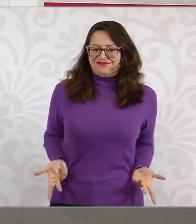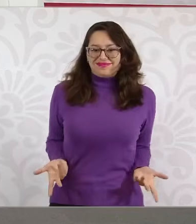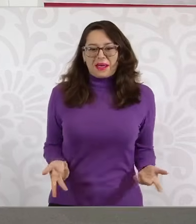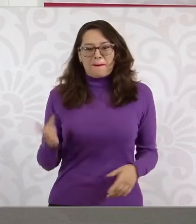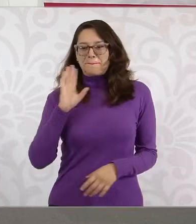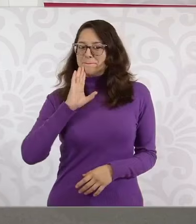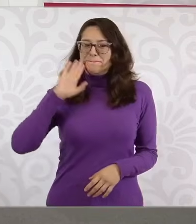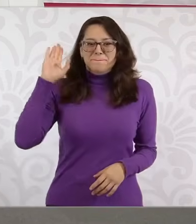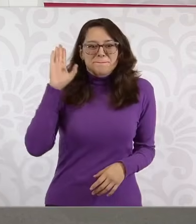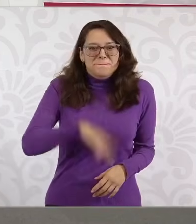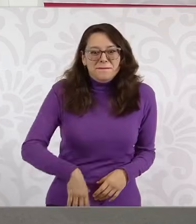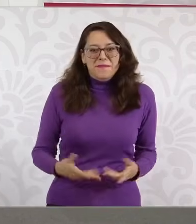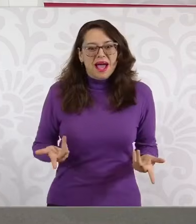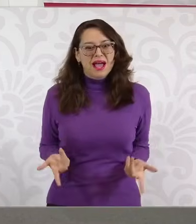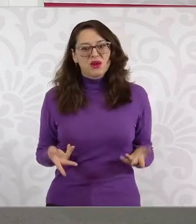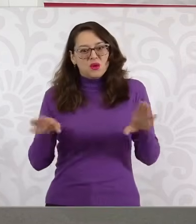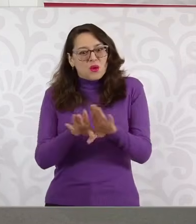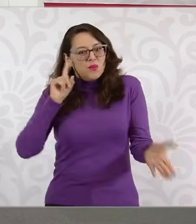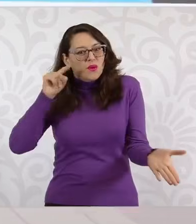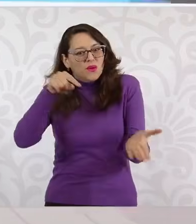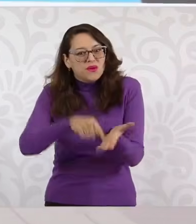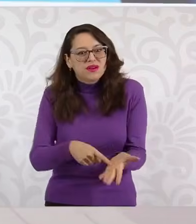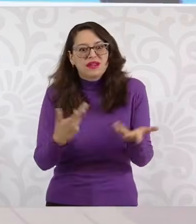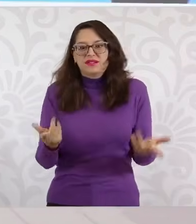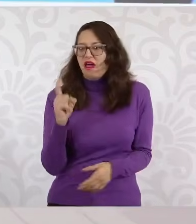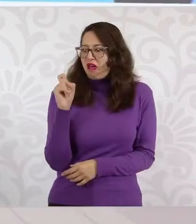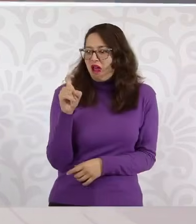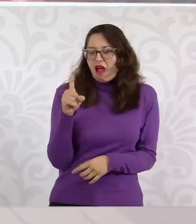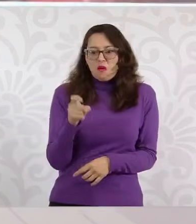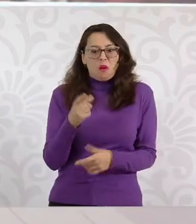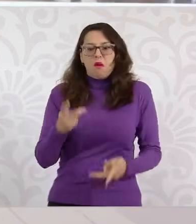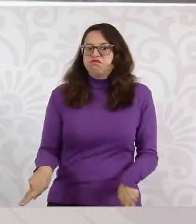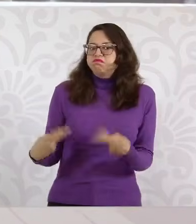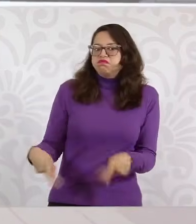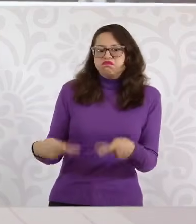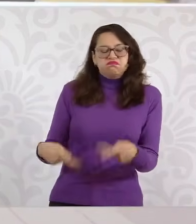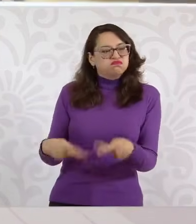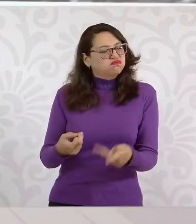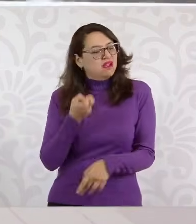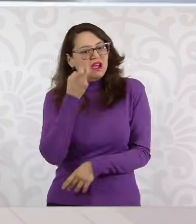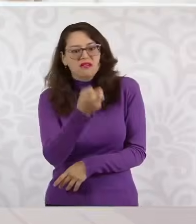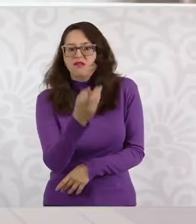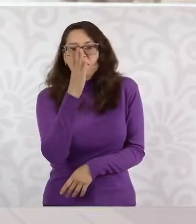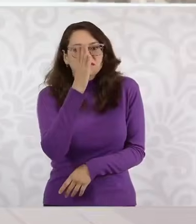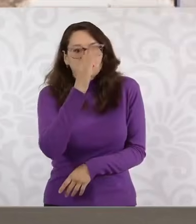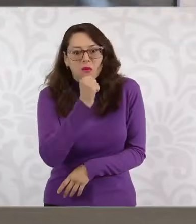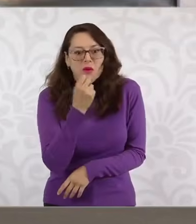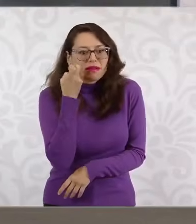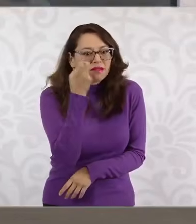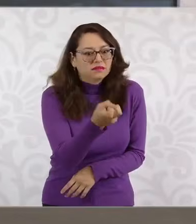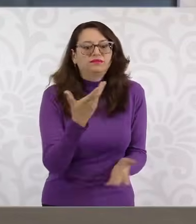pueblo de México que alguien esté lucrando con un bien que es de la nación. Con las reformas a la ley de agua esto